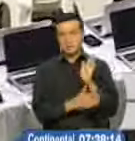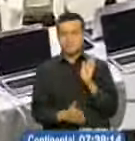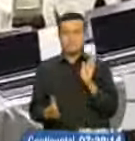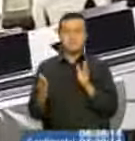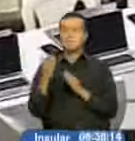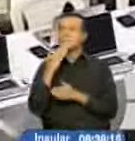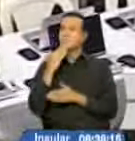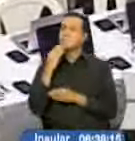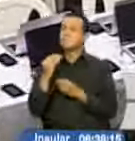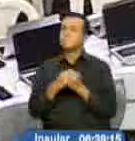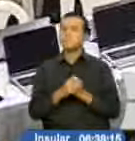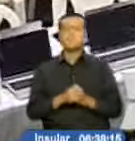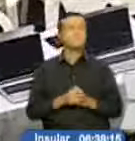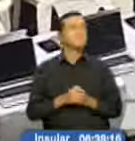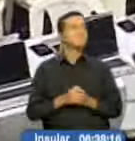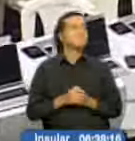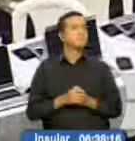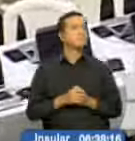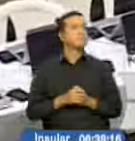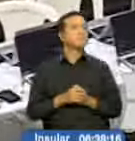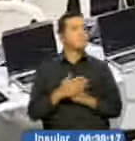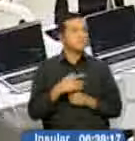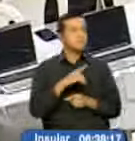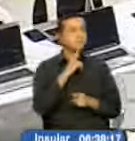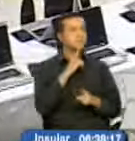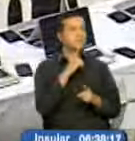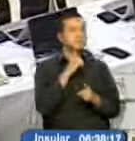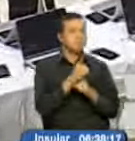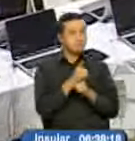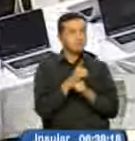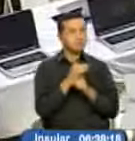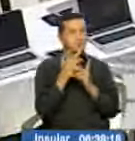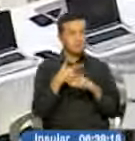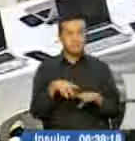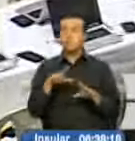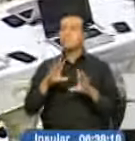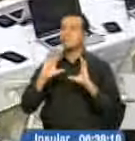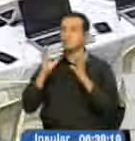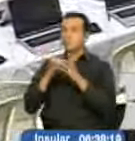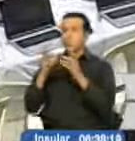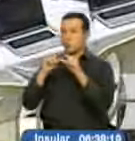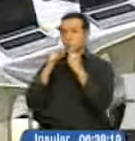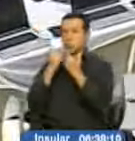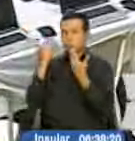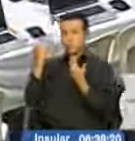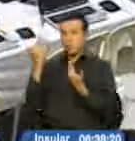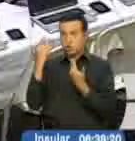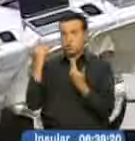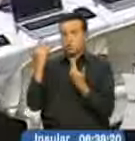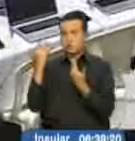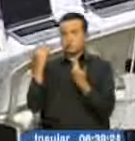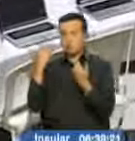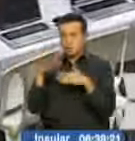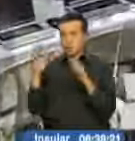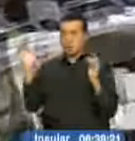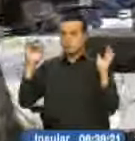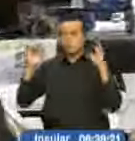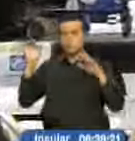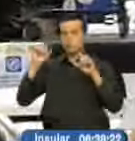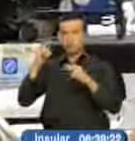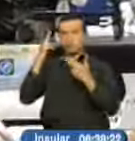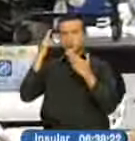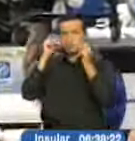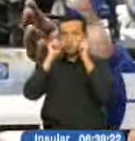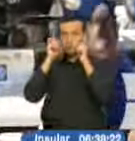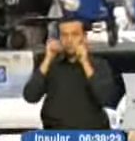realizará. Así es, desde las 8:30 de la mañana ya los observadores, tanto de los diferentes movimientos políticos, van a poder ya ingresar. Las Fuerzas Armadas